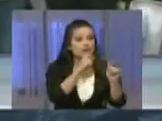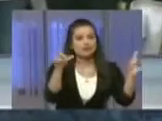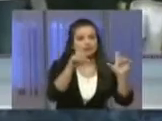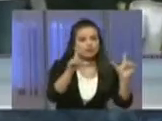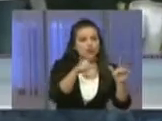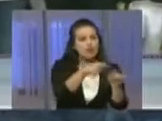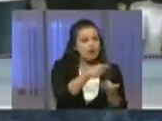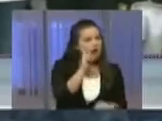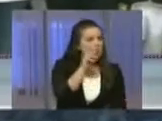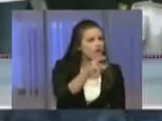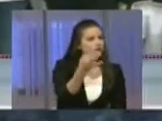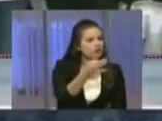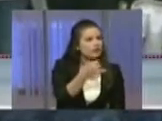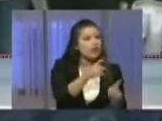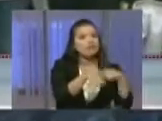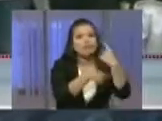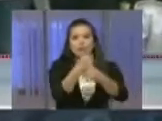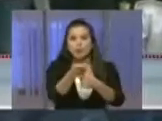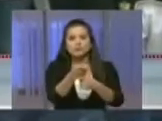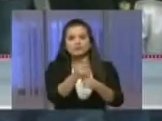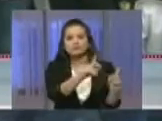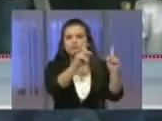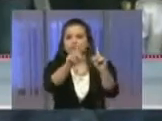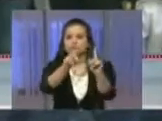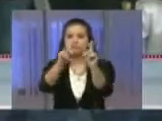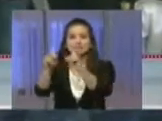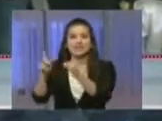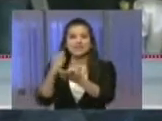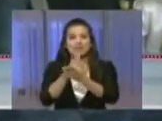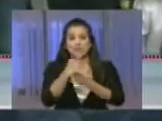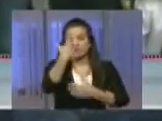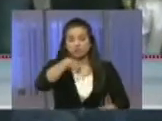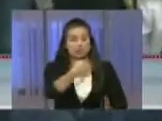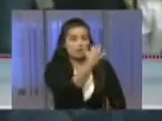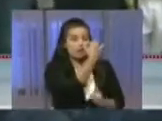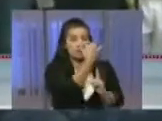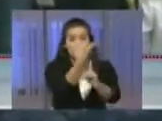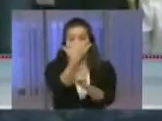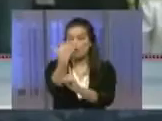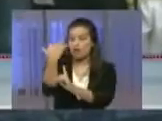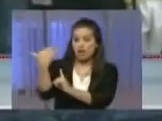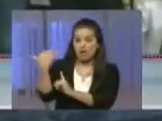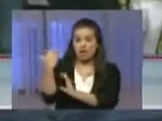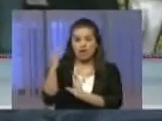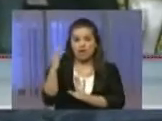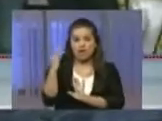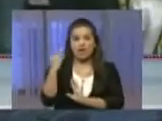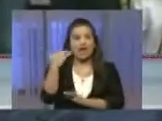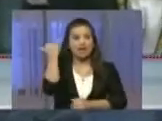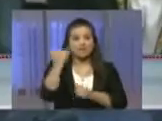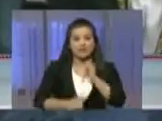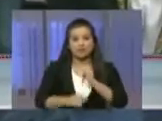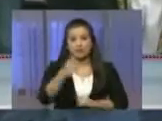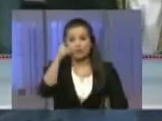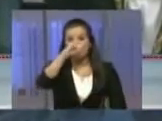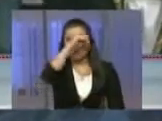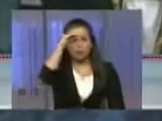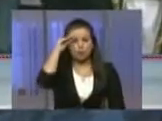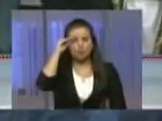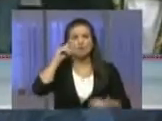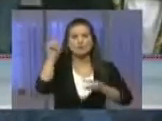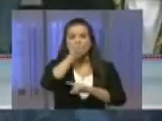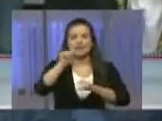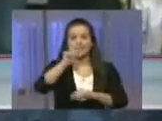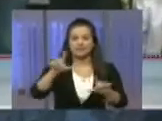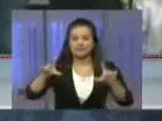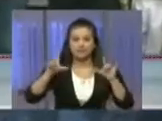tal y la banda de los zombis entonces aquí la banda de los zombies allá la banda de los zombies aquí cuando uno ve uno los somb Julio Borges en una cuña en telev en una